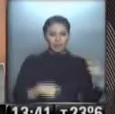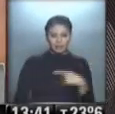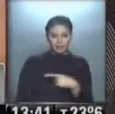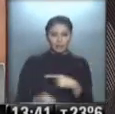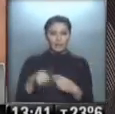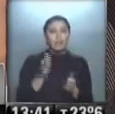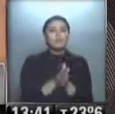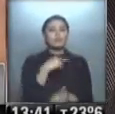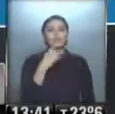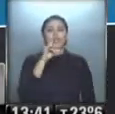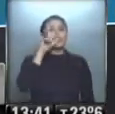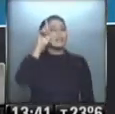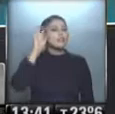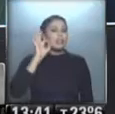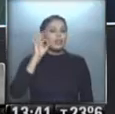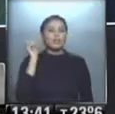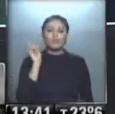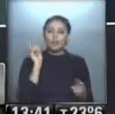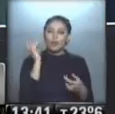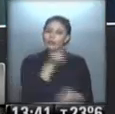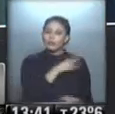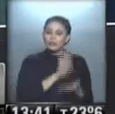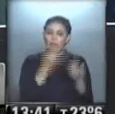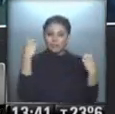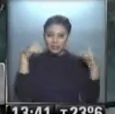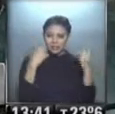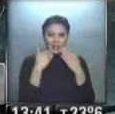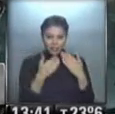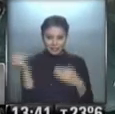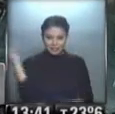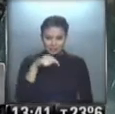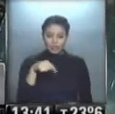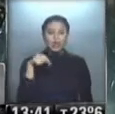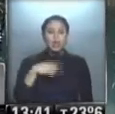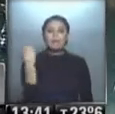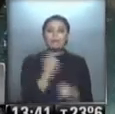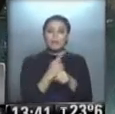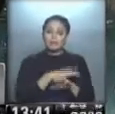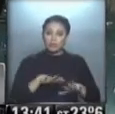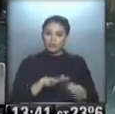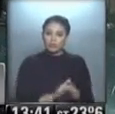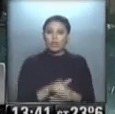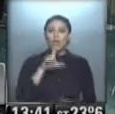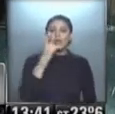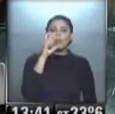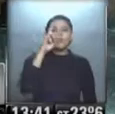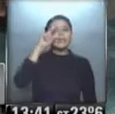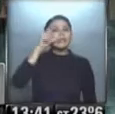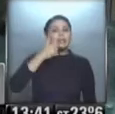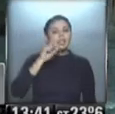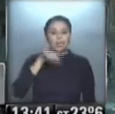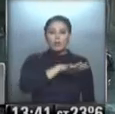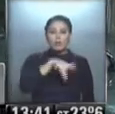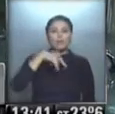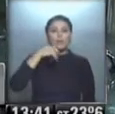nosotros diego de noche y jefe de trámites de anses cómo te va diego por venir bueno vamos con el primer caso jable lucrecia elsa fernández esa